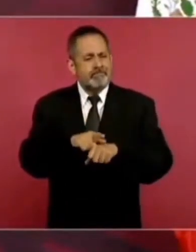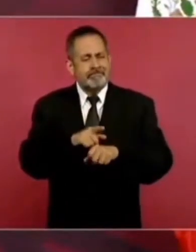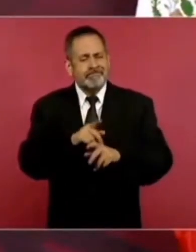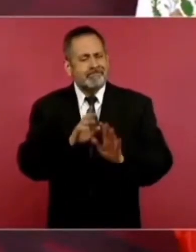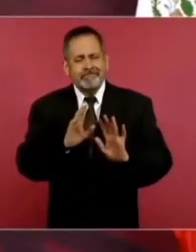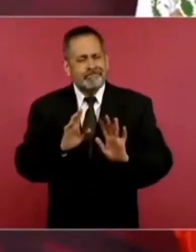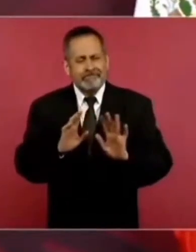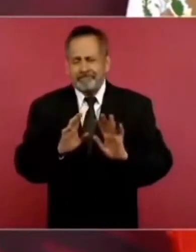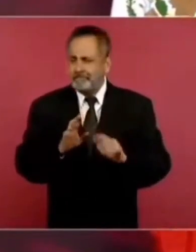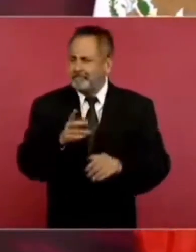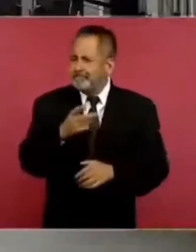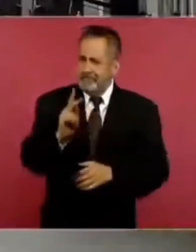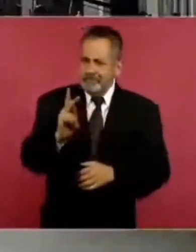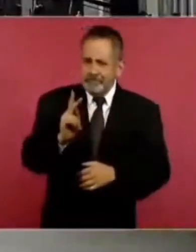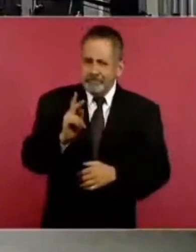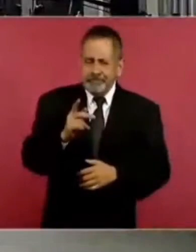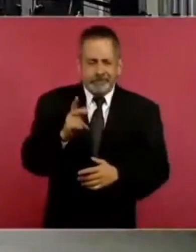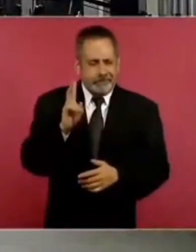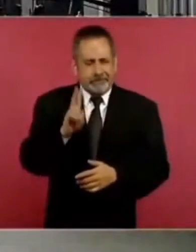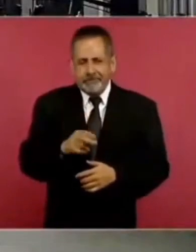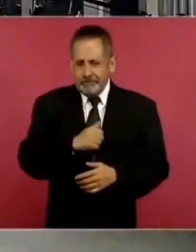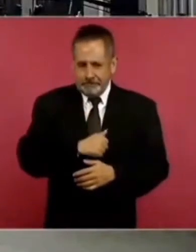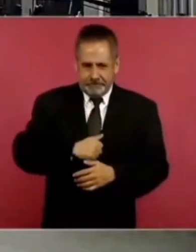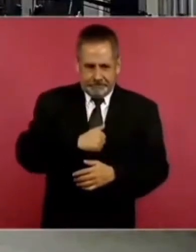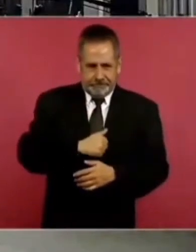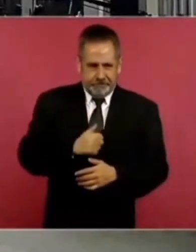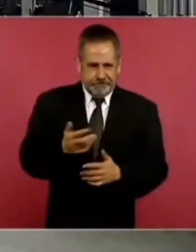pero estaba el